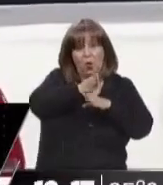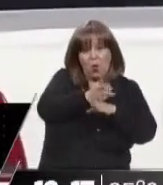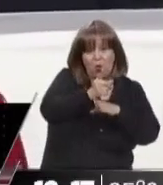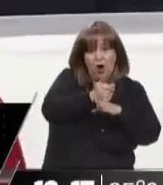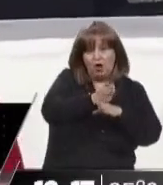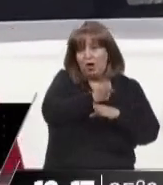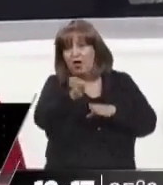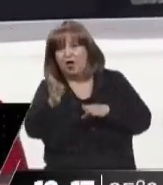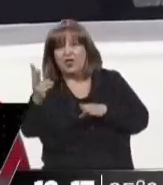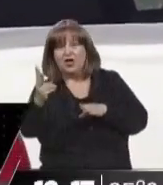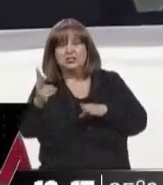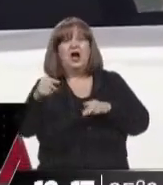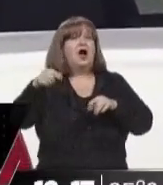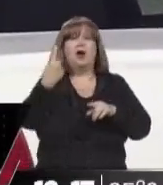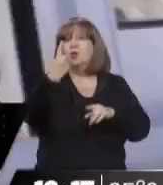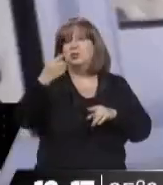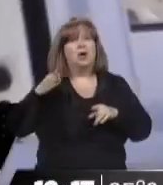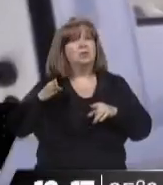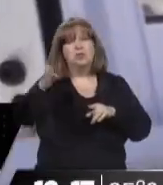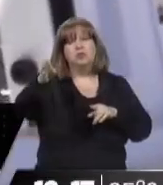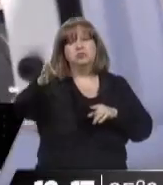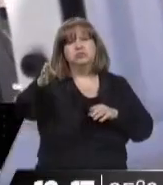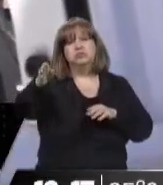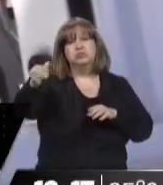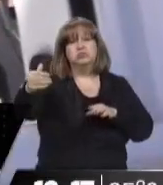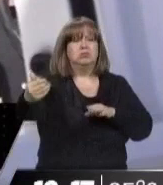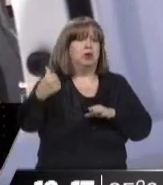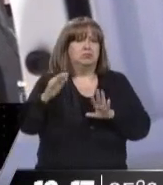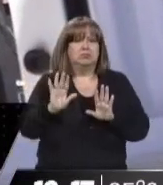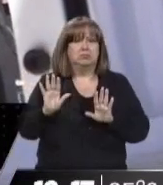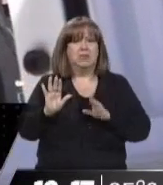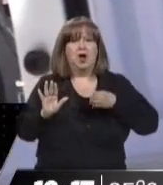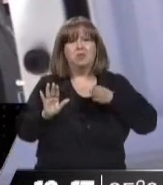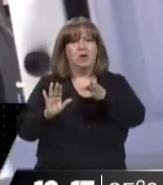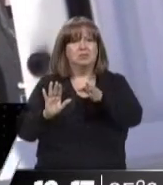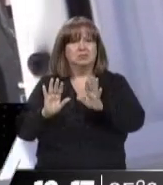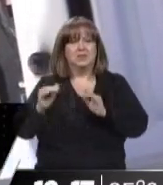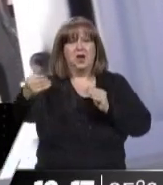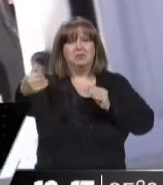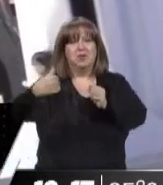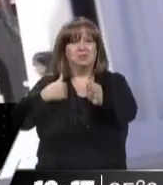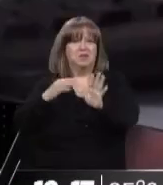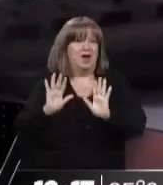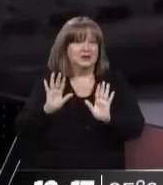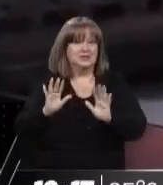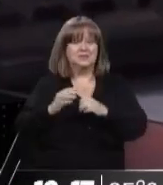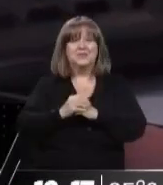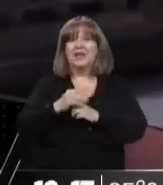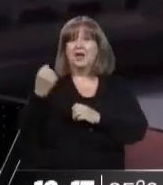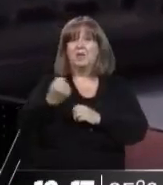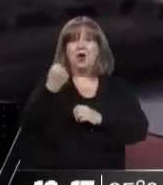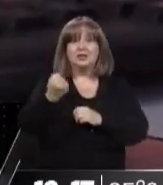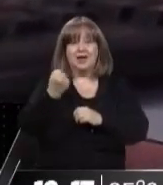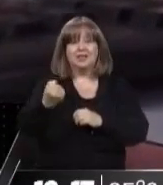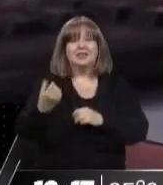que hacer dos veces el trámite, dos lo cual enlentecía todo, ¿no? Claro, y ahora eso ya no se va a, no va a ser así, se han